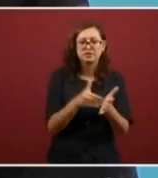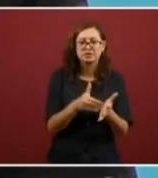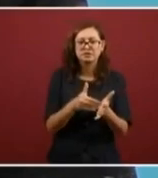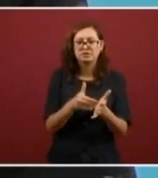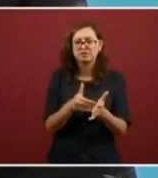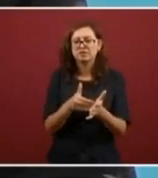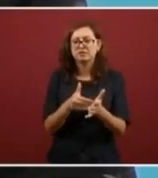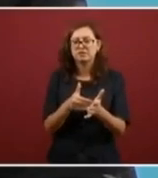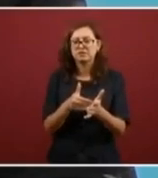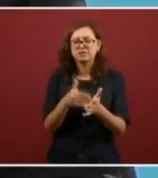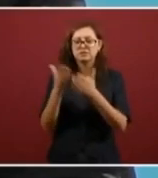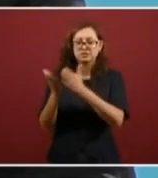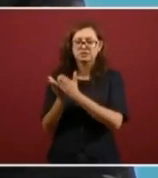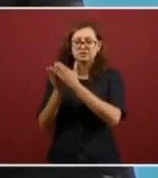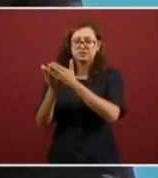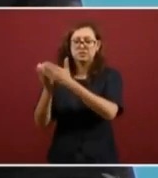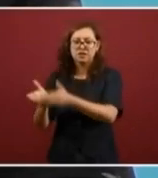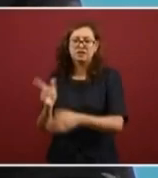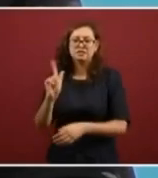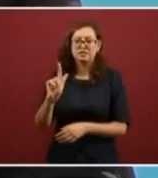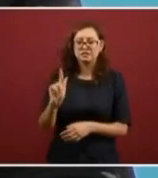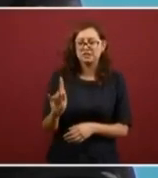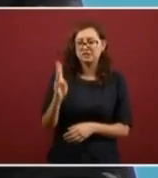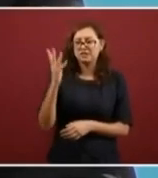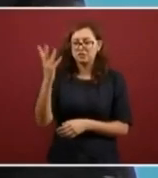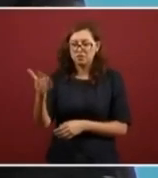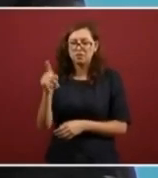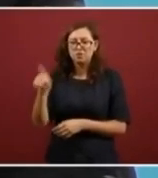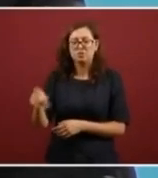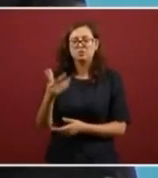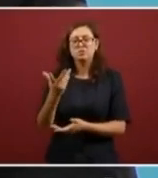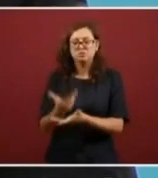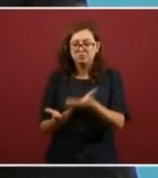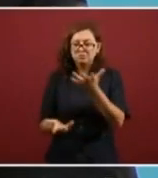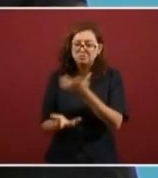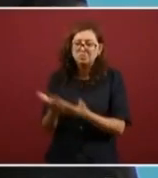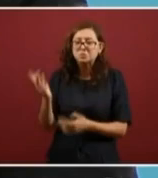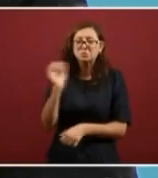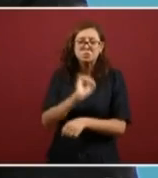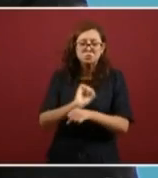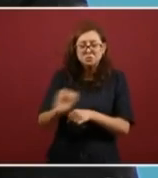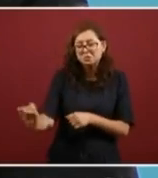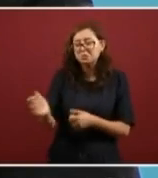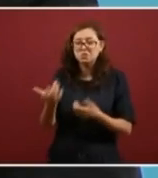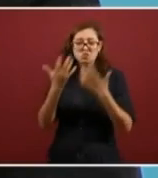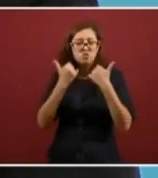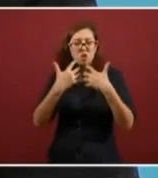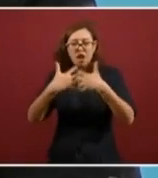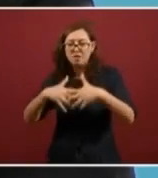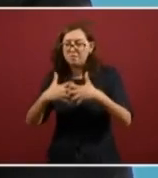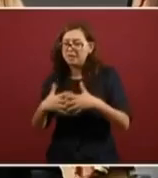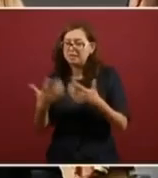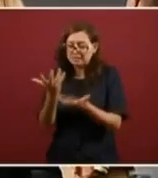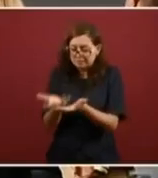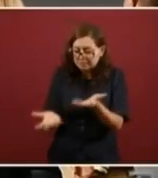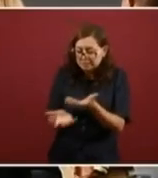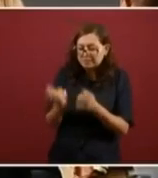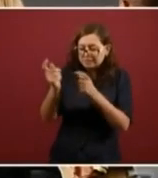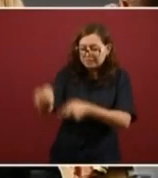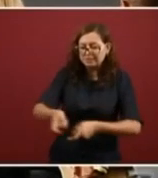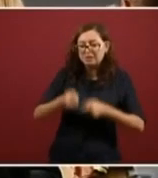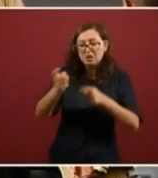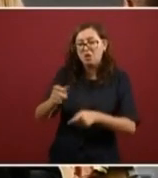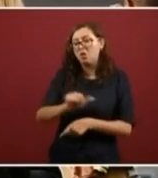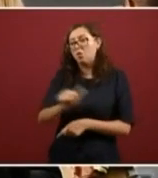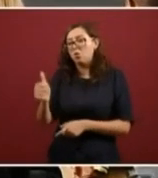en el país, 74,000 son de pesca ribereña, es decir, son embarcaciones menores, y solamente 2,000 son embarcaciones mayores o